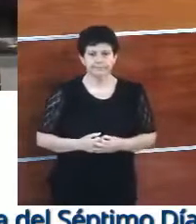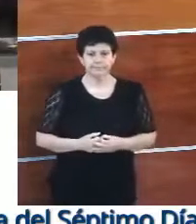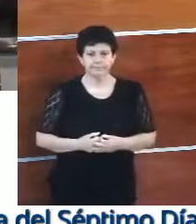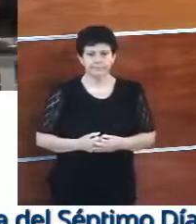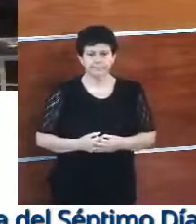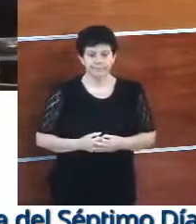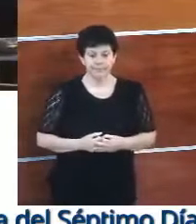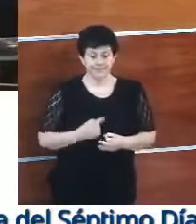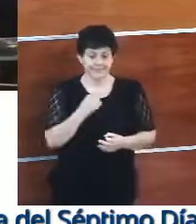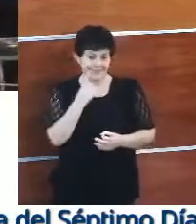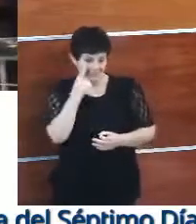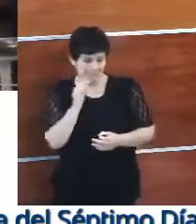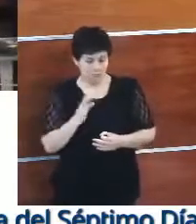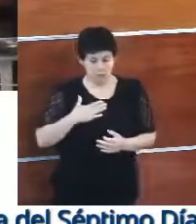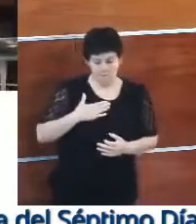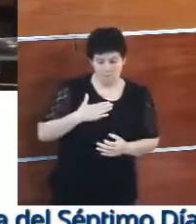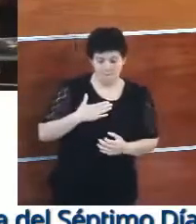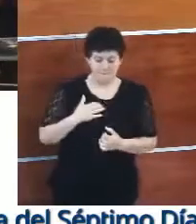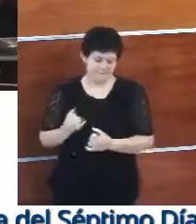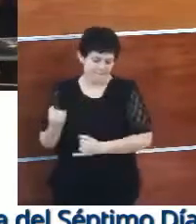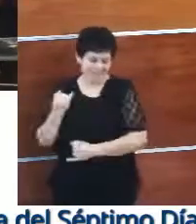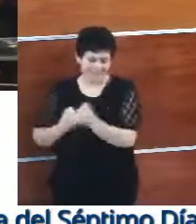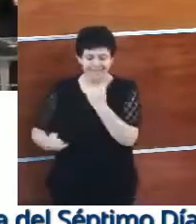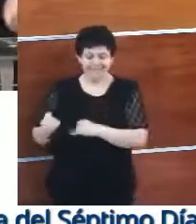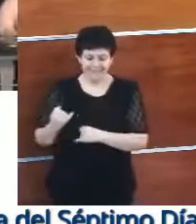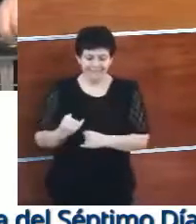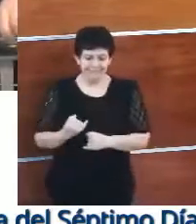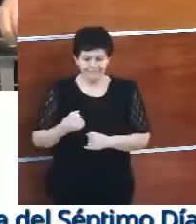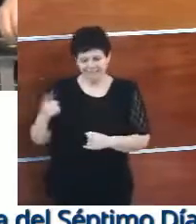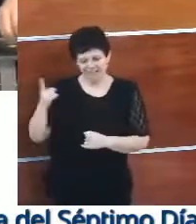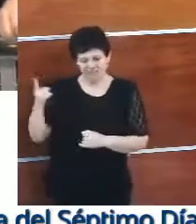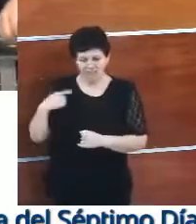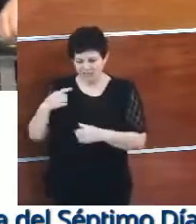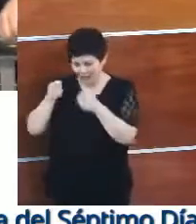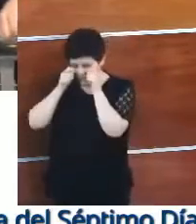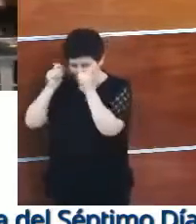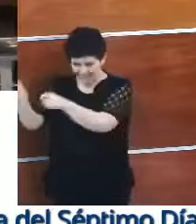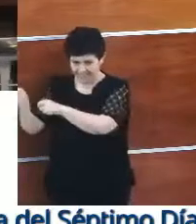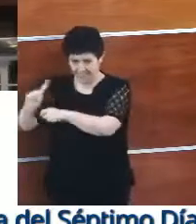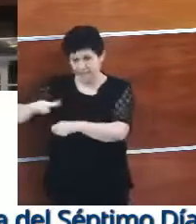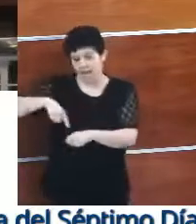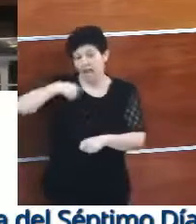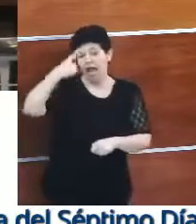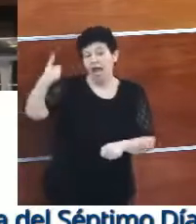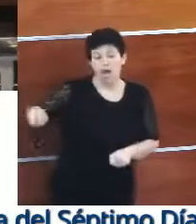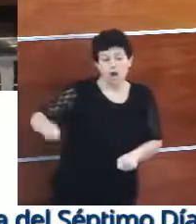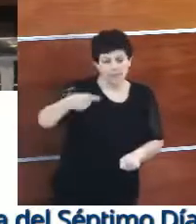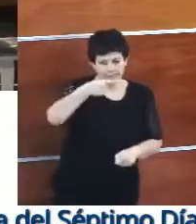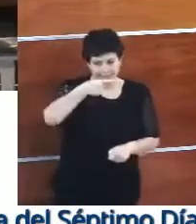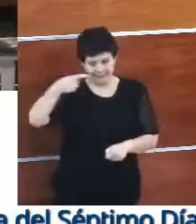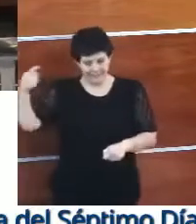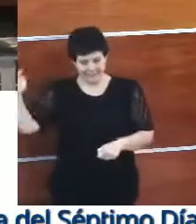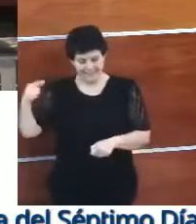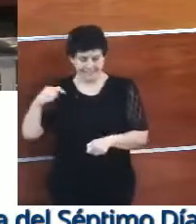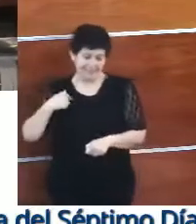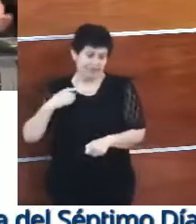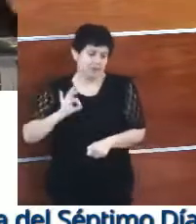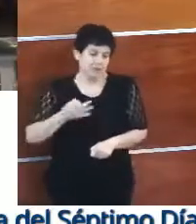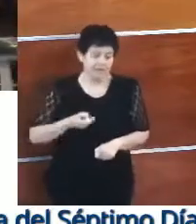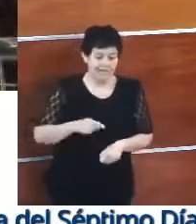Mi tío me dice, bueno, Emilio, yo los voy a ir a visitar el fin de semana que viene. Entonces ya hay momento de llegada.